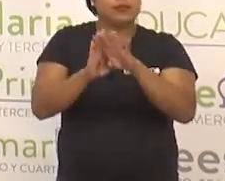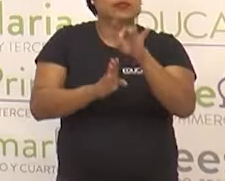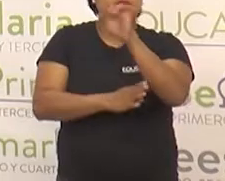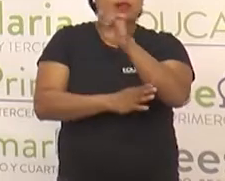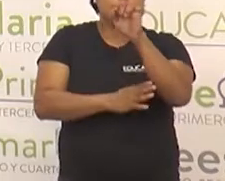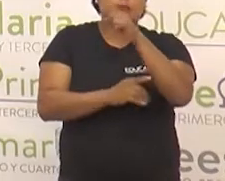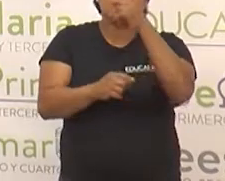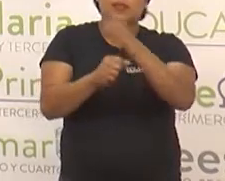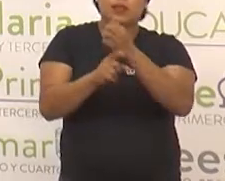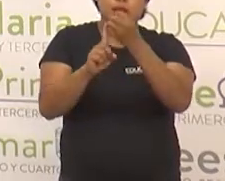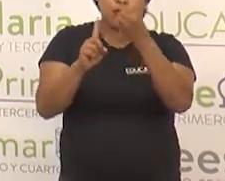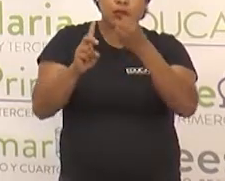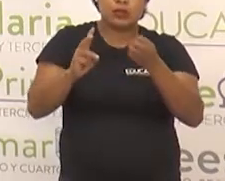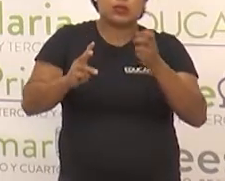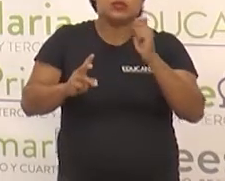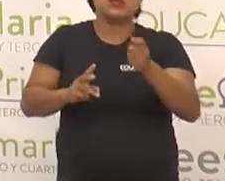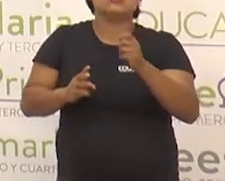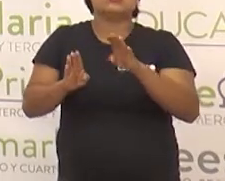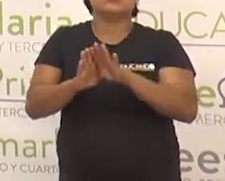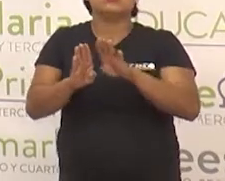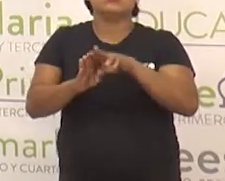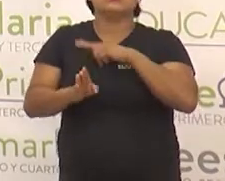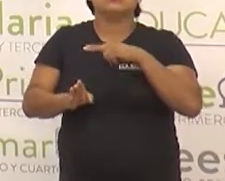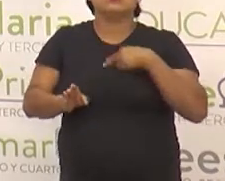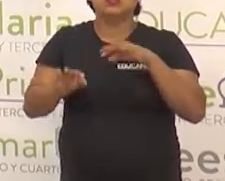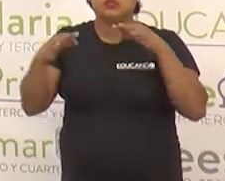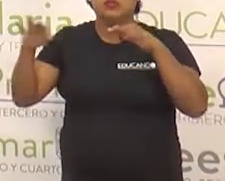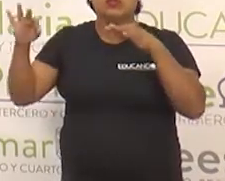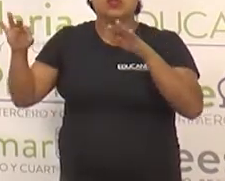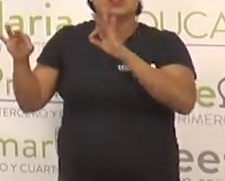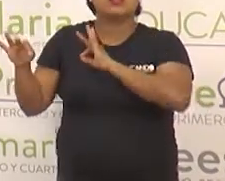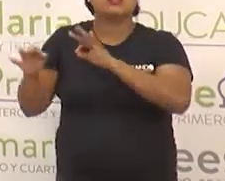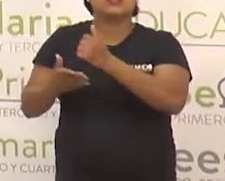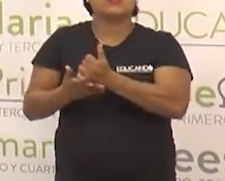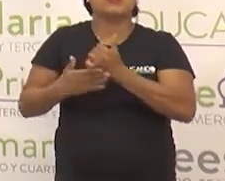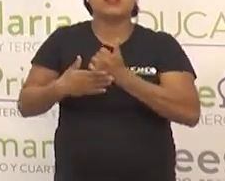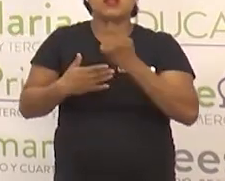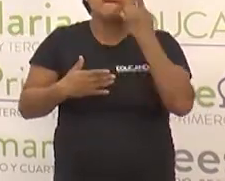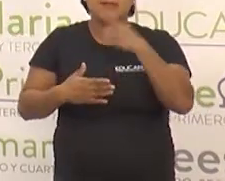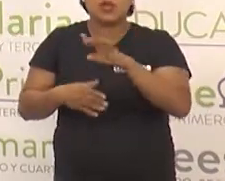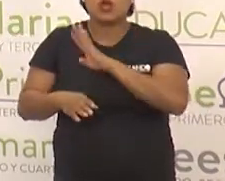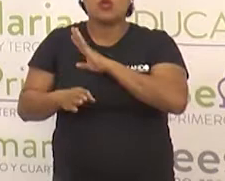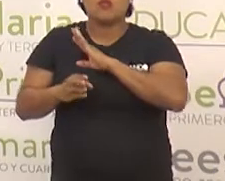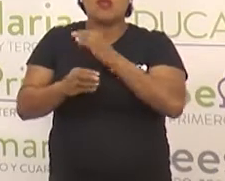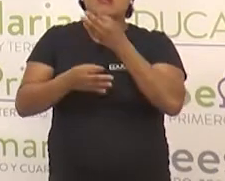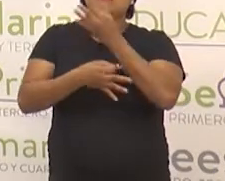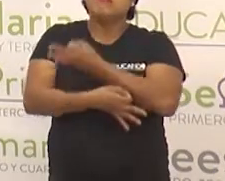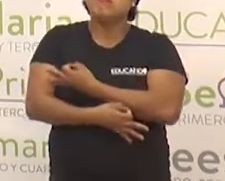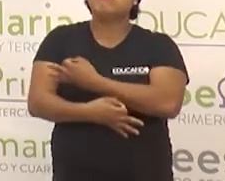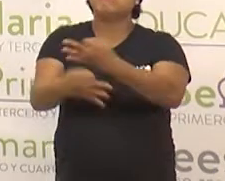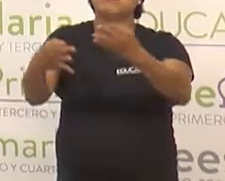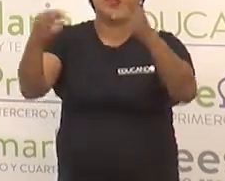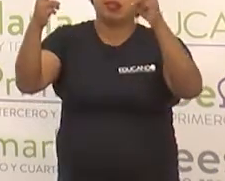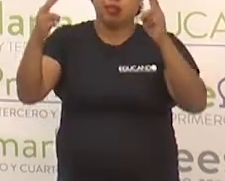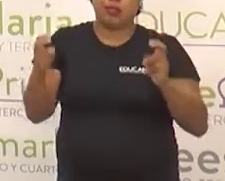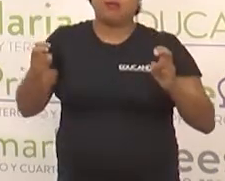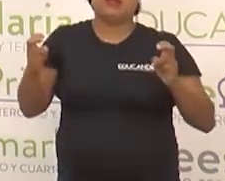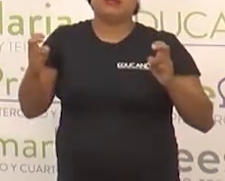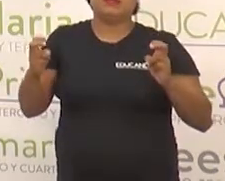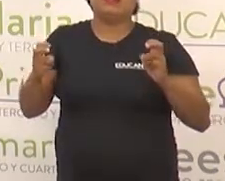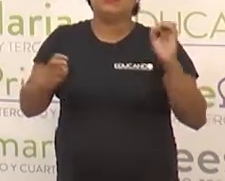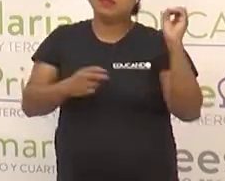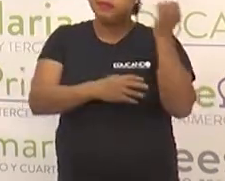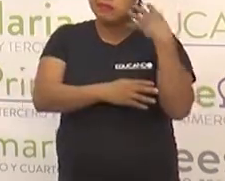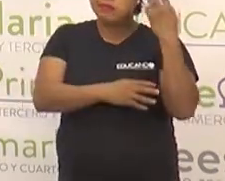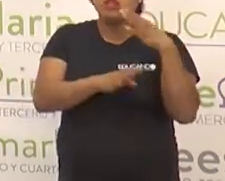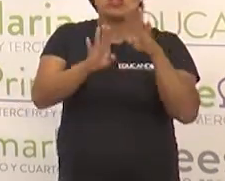la primera oración de nuestra lámina que nos va a ayudar a exponer un tema.